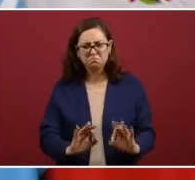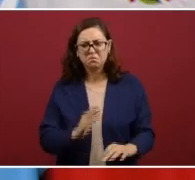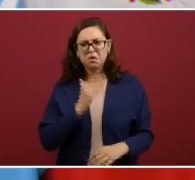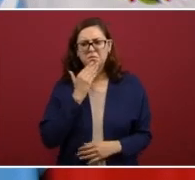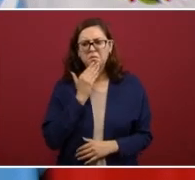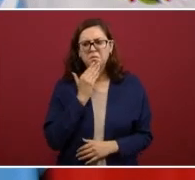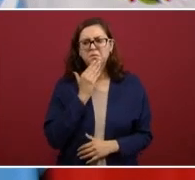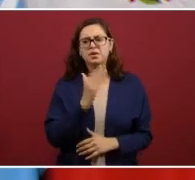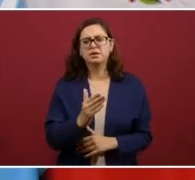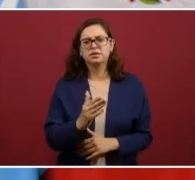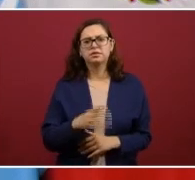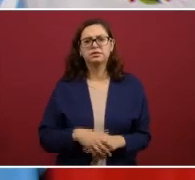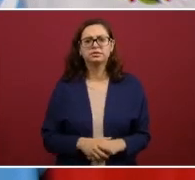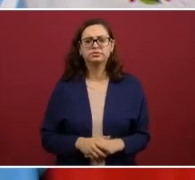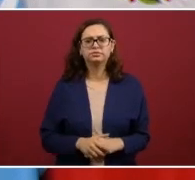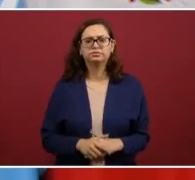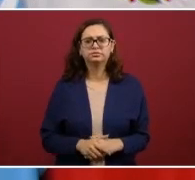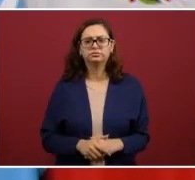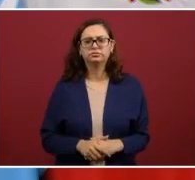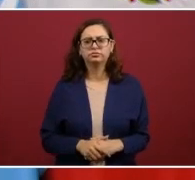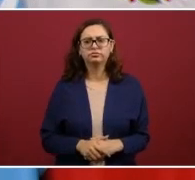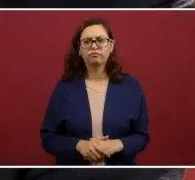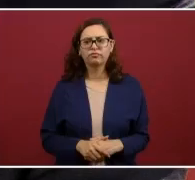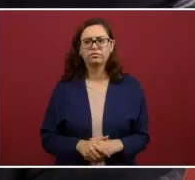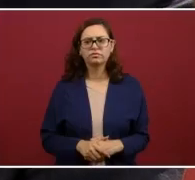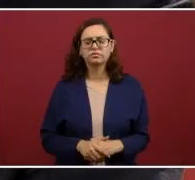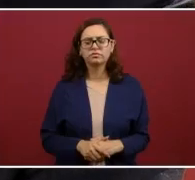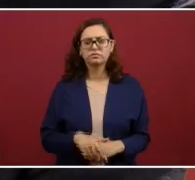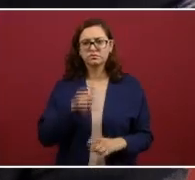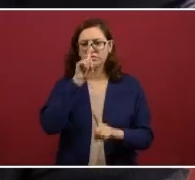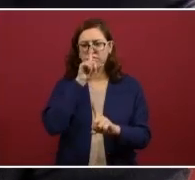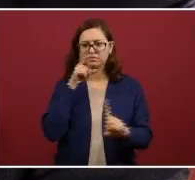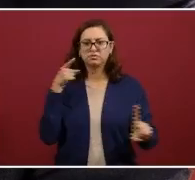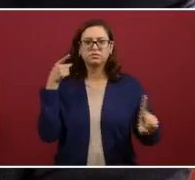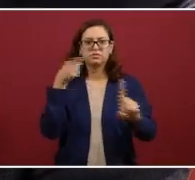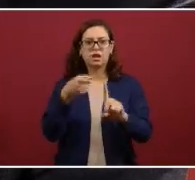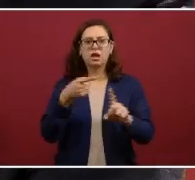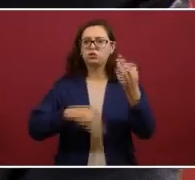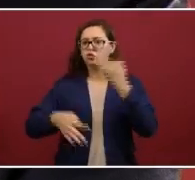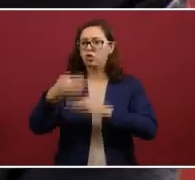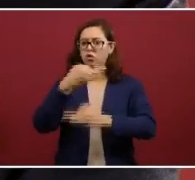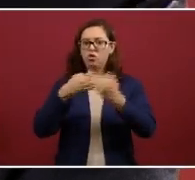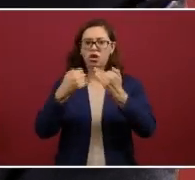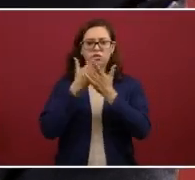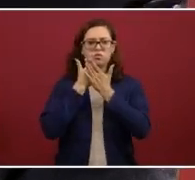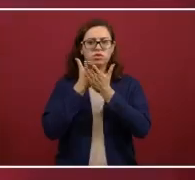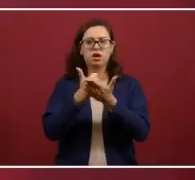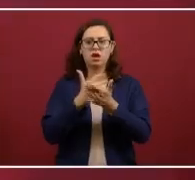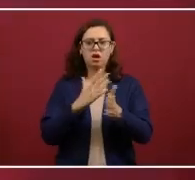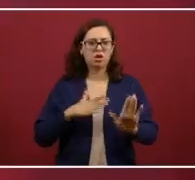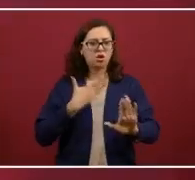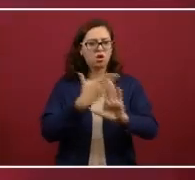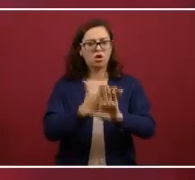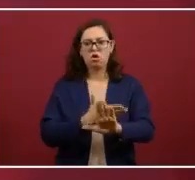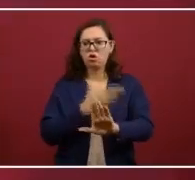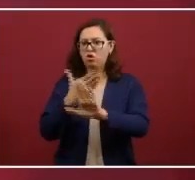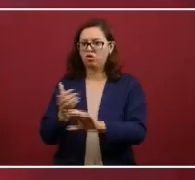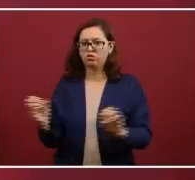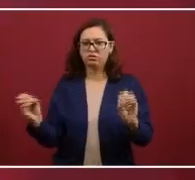tenemos el propósito de ayudar, de no perjudicar a nadie. Es un